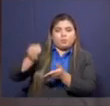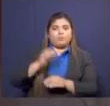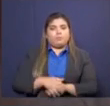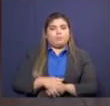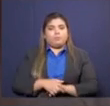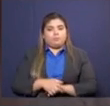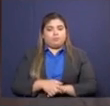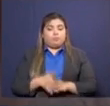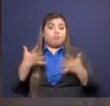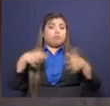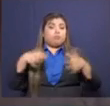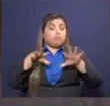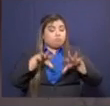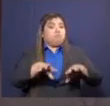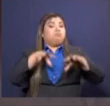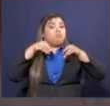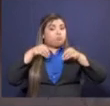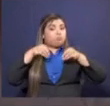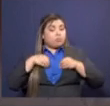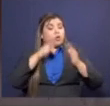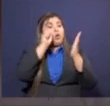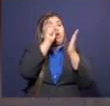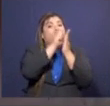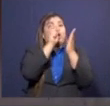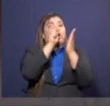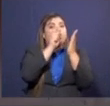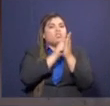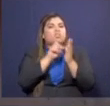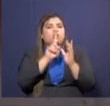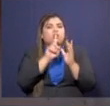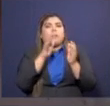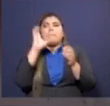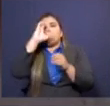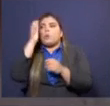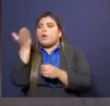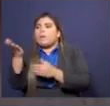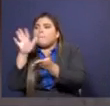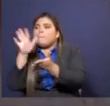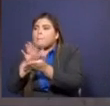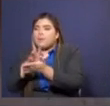Adoptamos el sistema de cotización en línea. Repito,